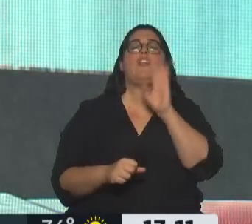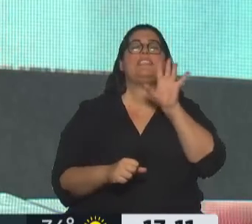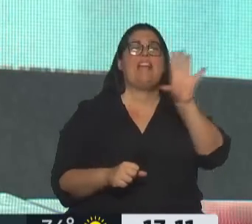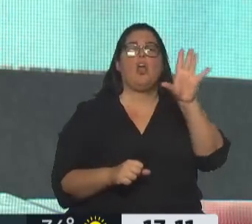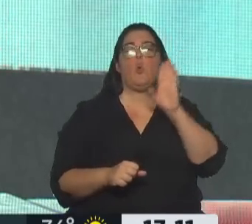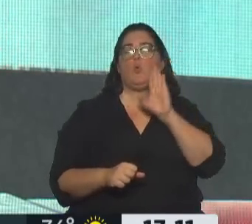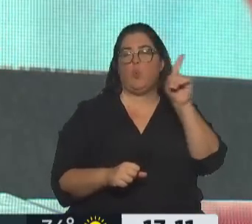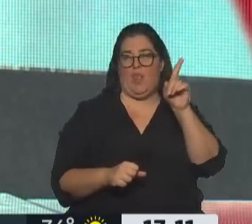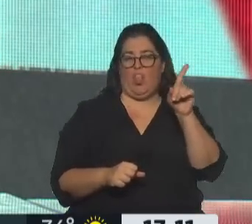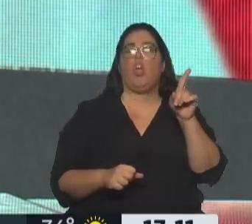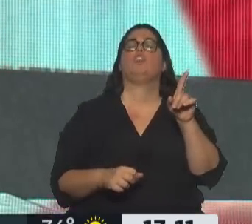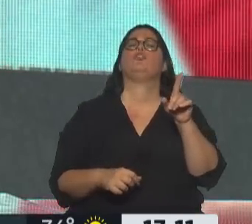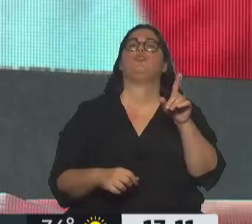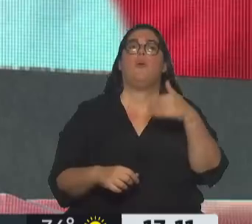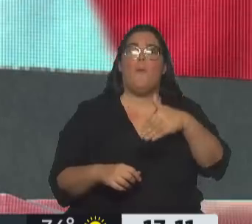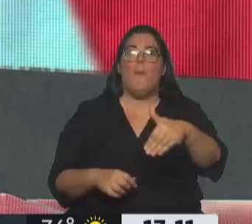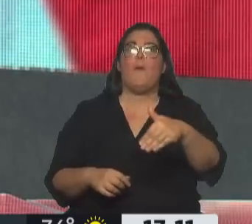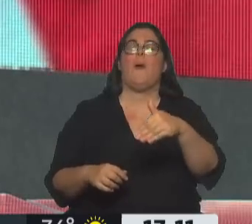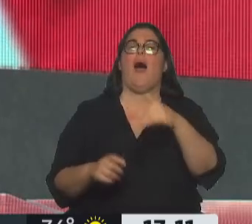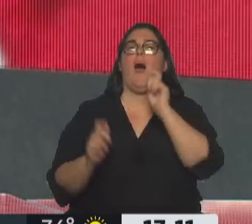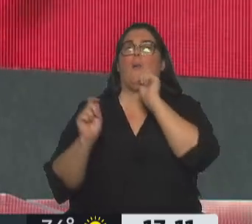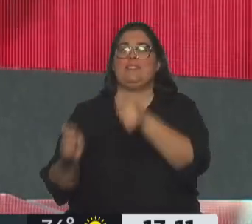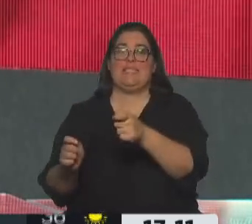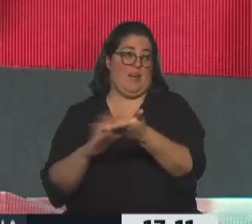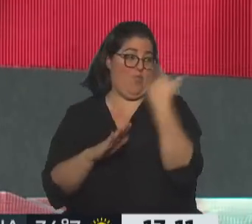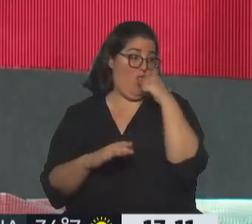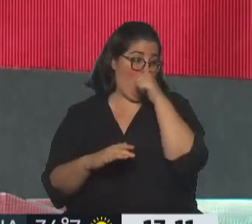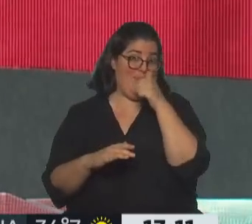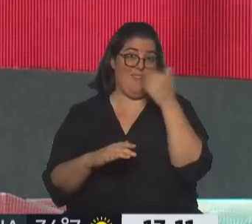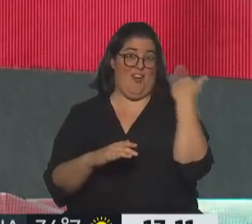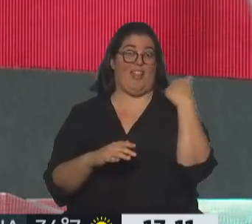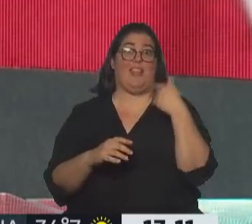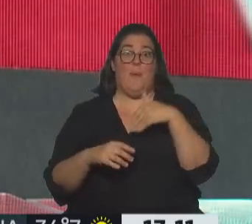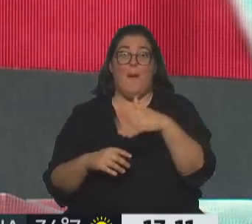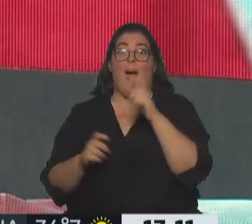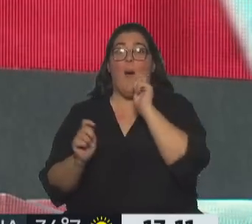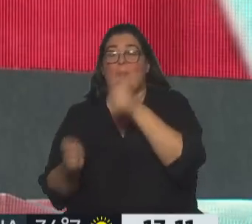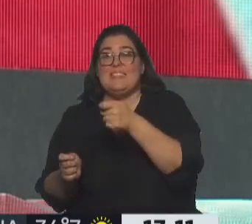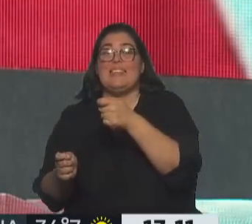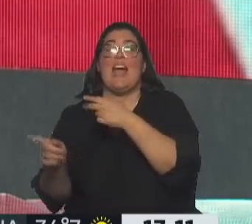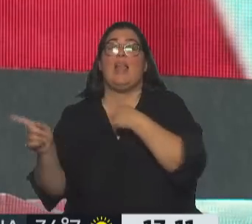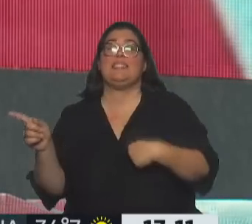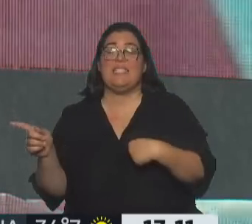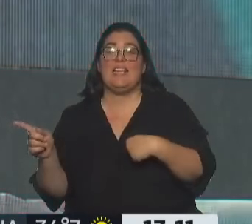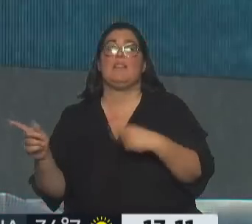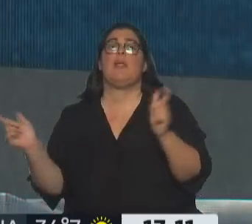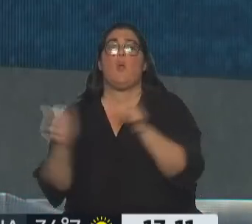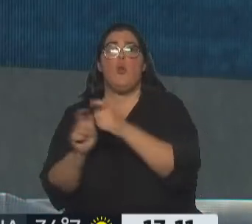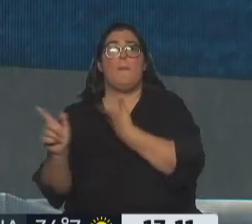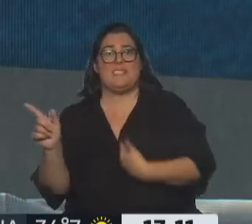estadounidense, estaba por visitar el día domingo pasado Beijing, iba a reunirse con Xi